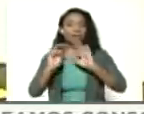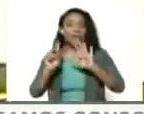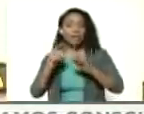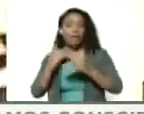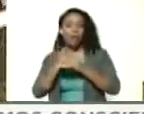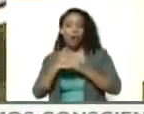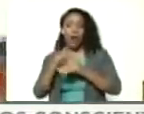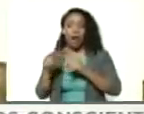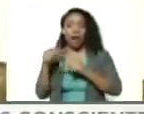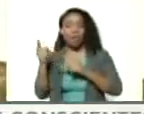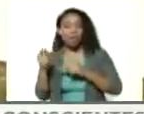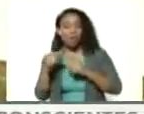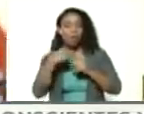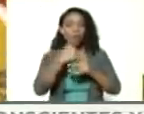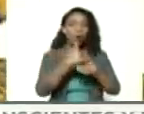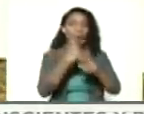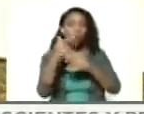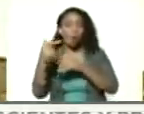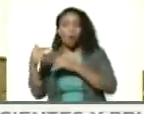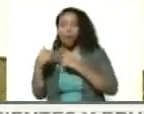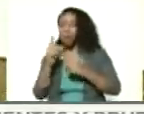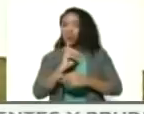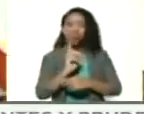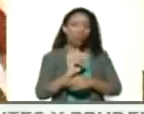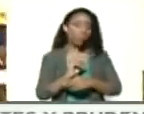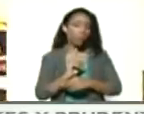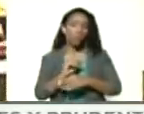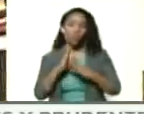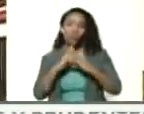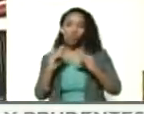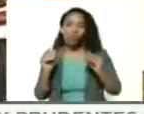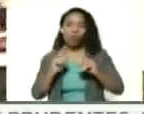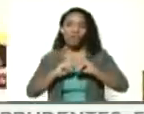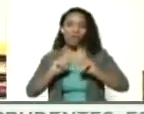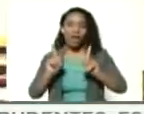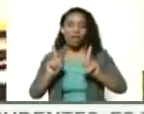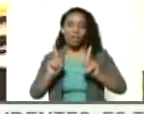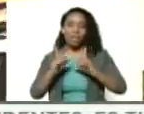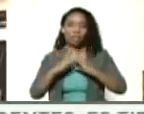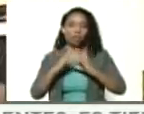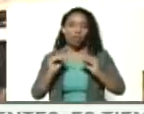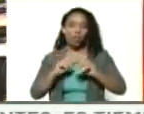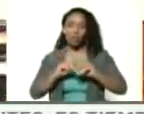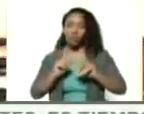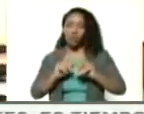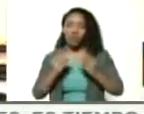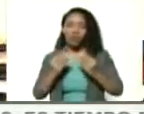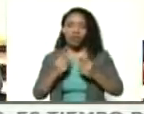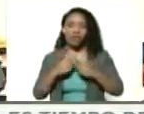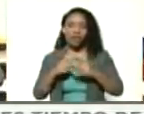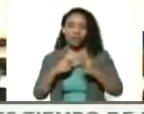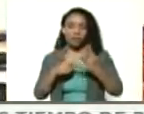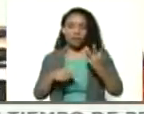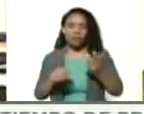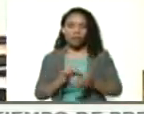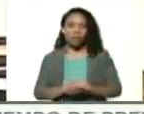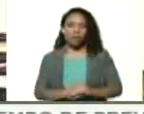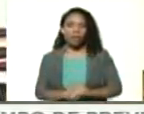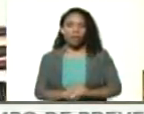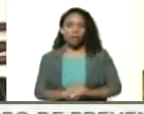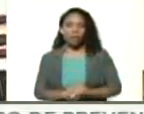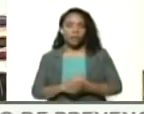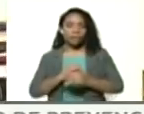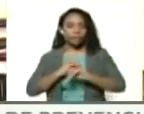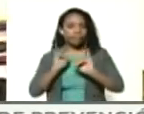iguales a las de Padrino, ni a las de García Carneiro, ni a las de la primera combatiente, ni a las de Iris Varela, ni a las de Tarek William Saab. En